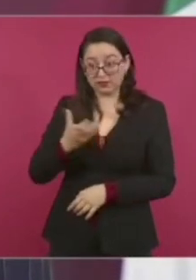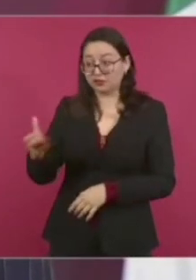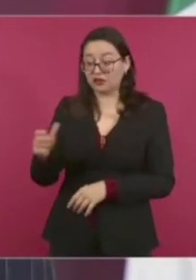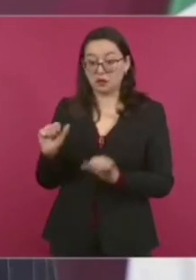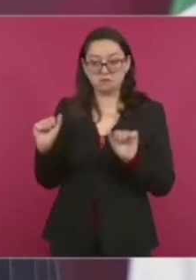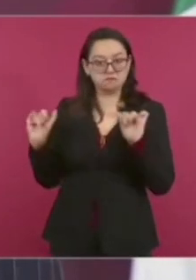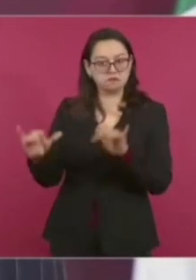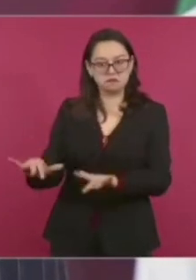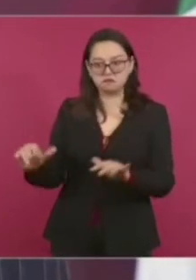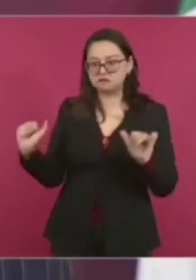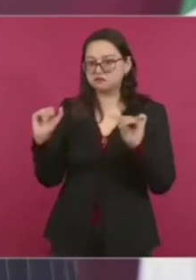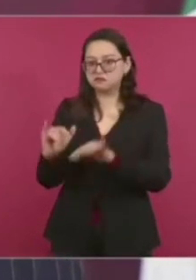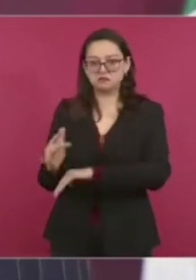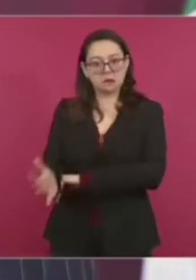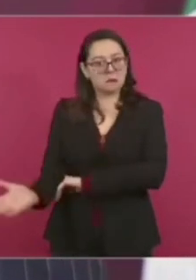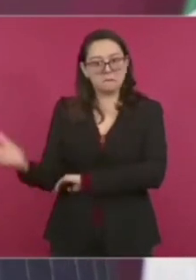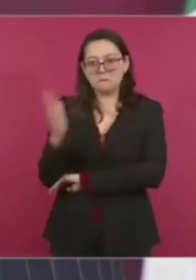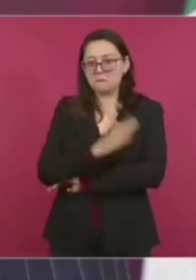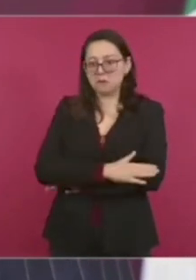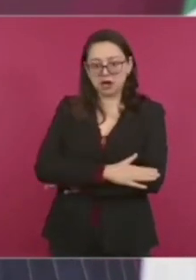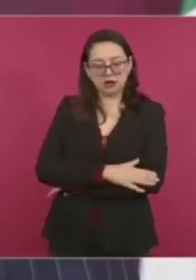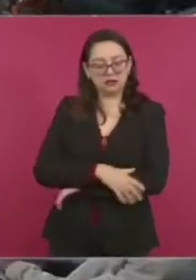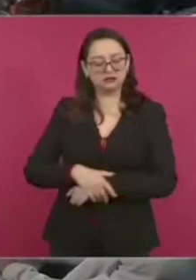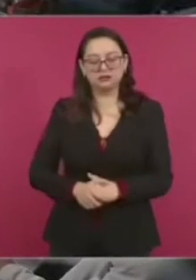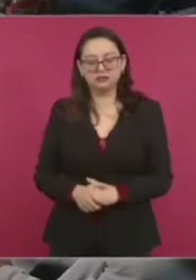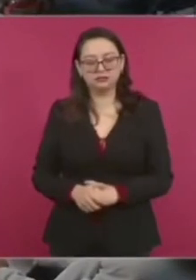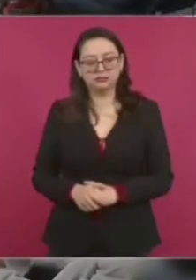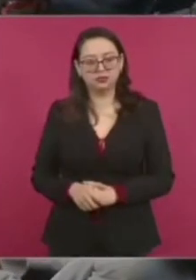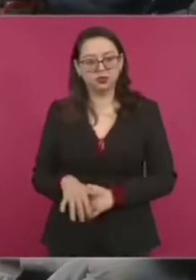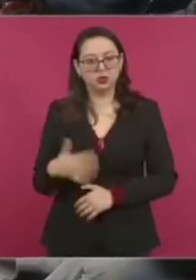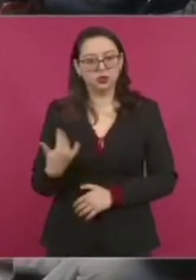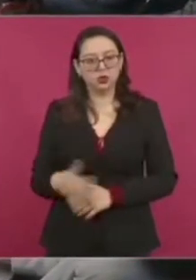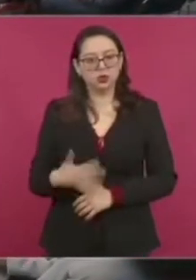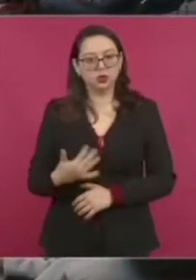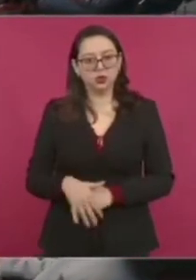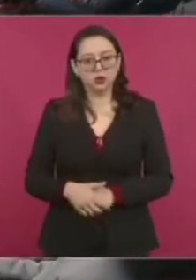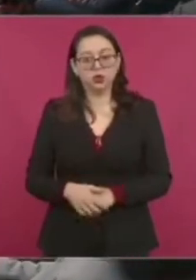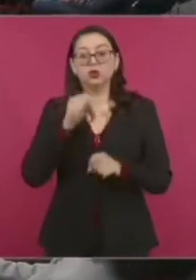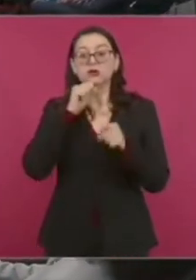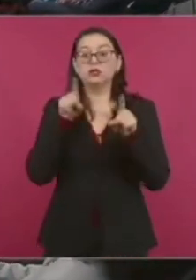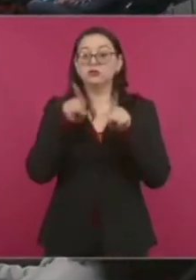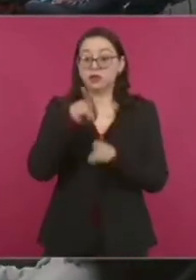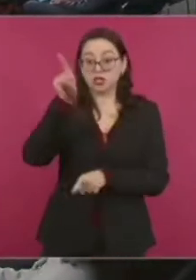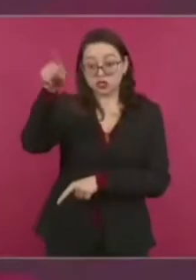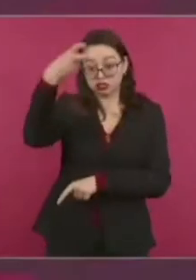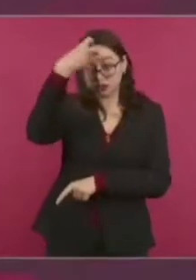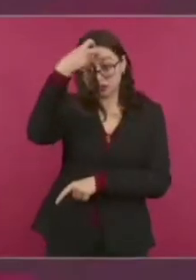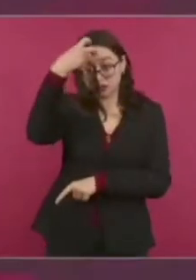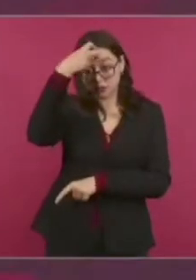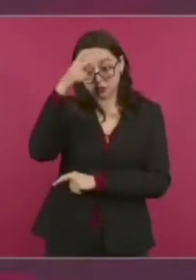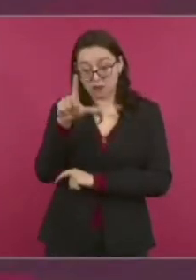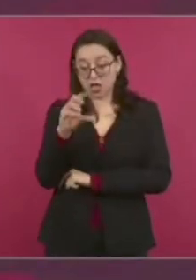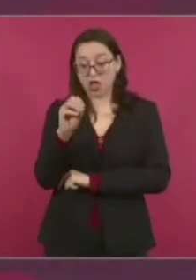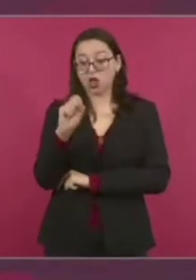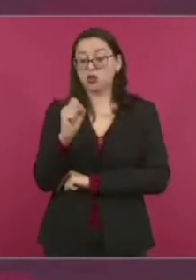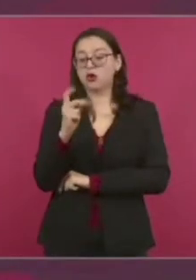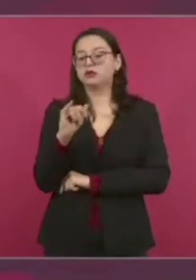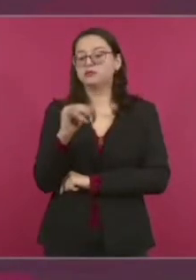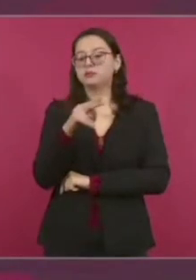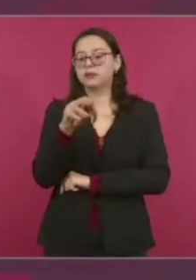los altares que se pusieron en Los Pinos, también